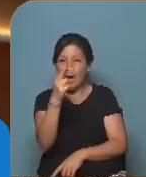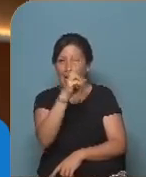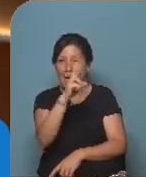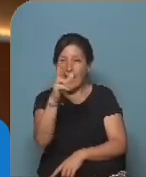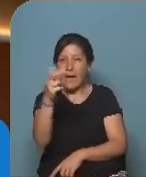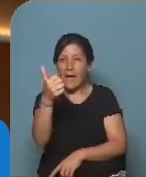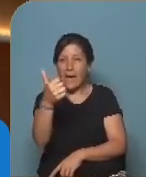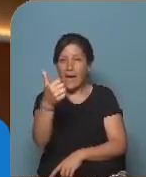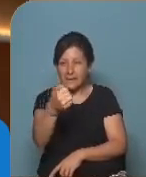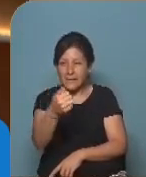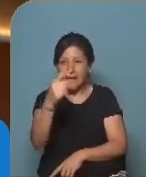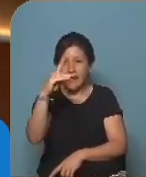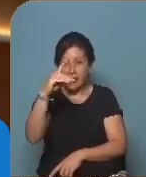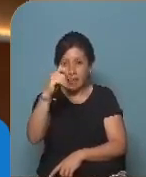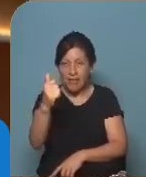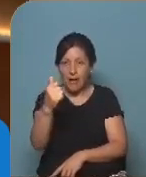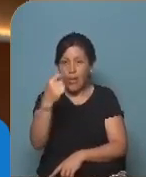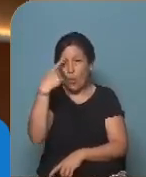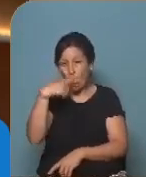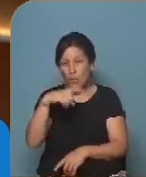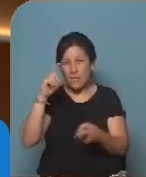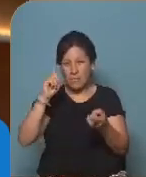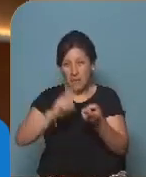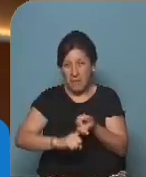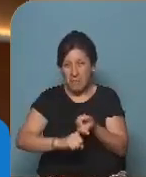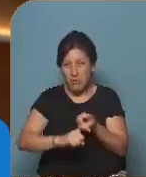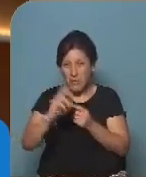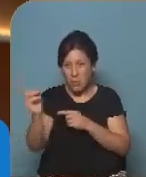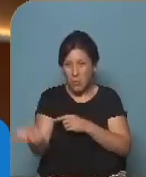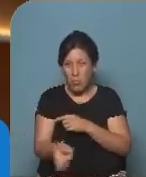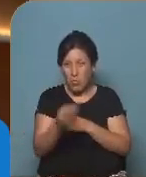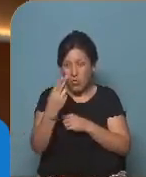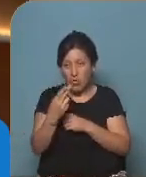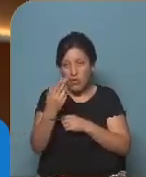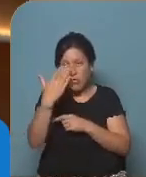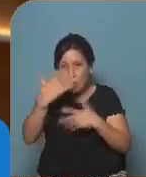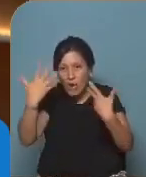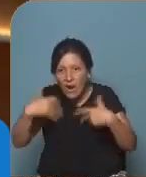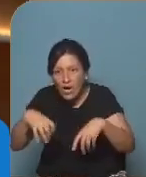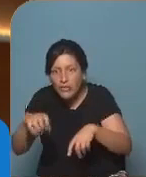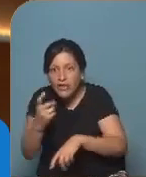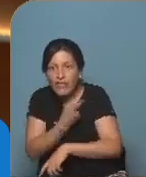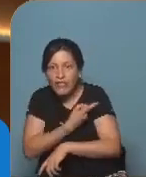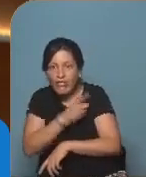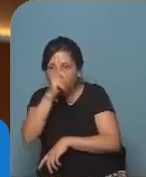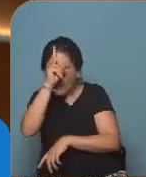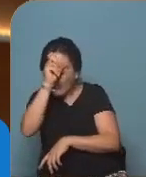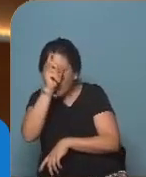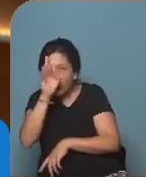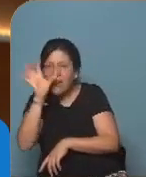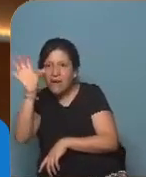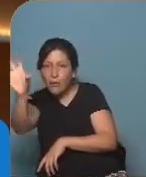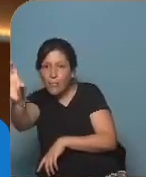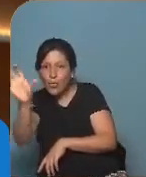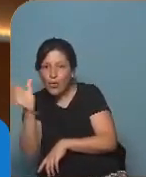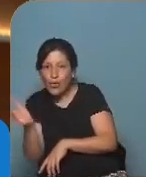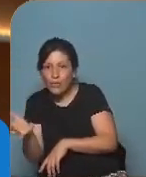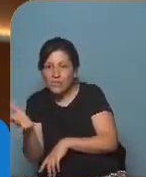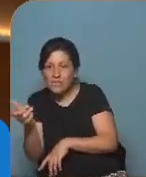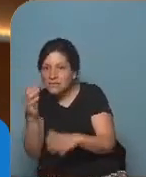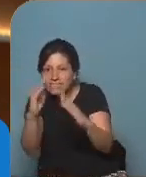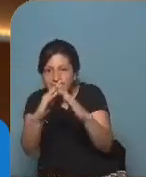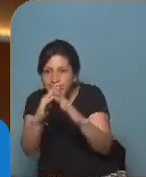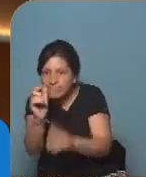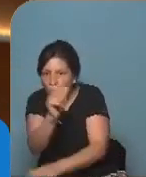última esposa, fue descubierto en un hospital de la provincia, sin hogar